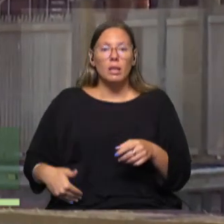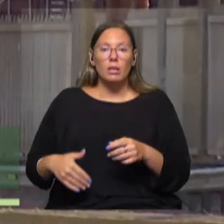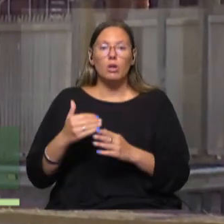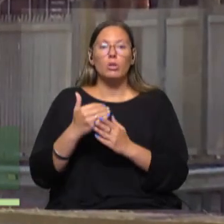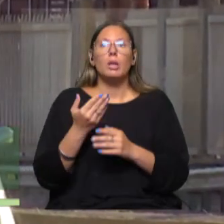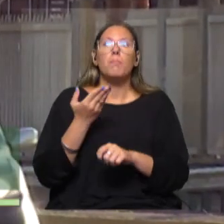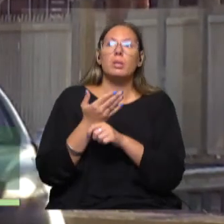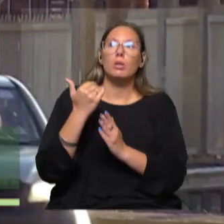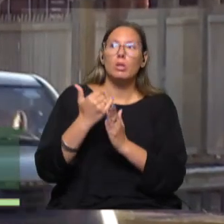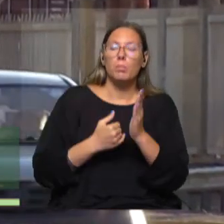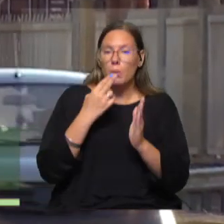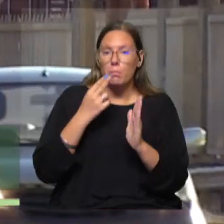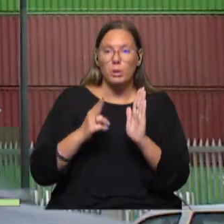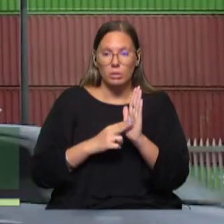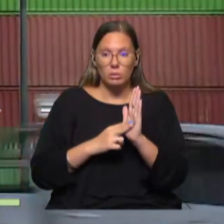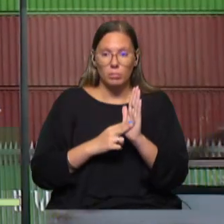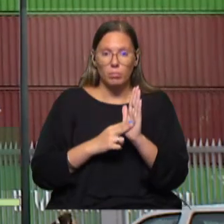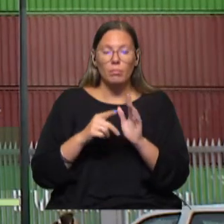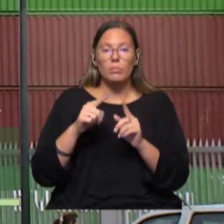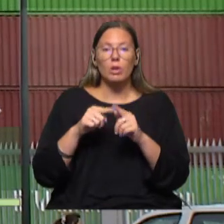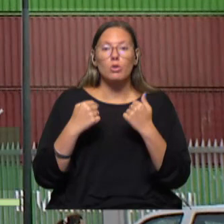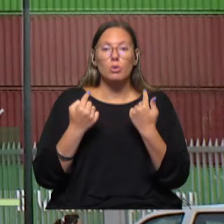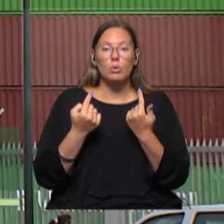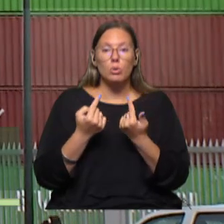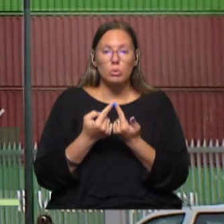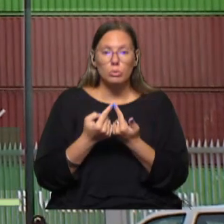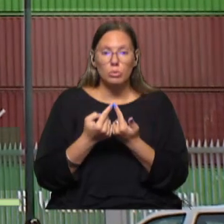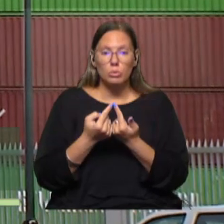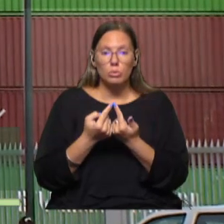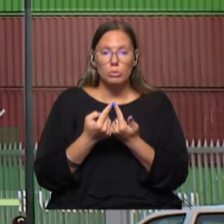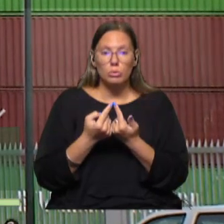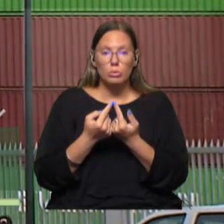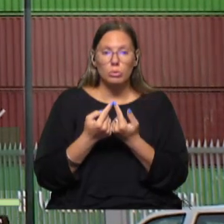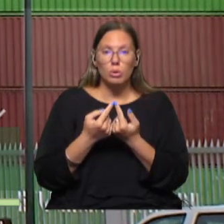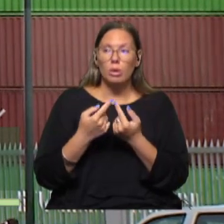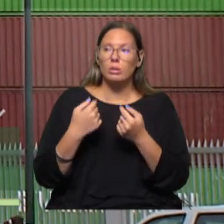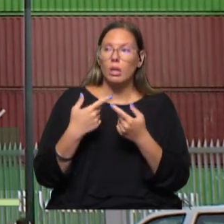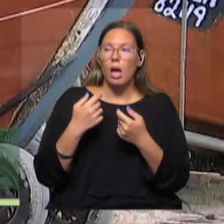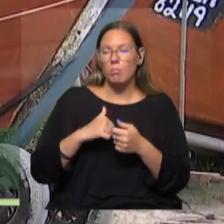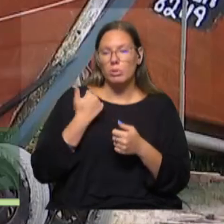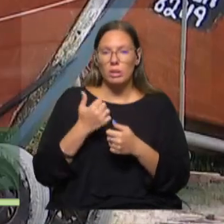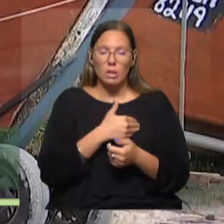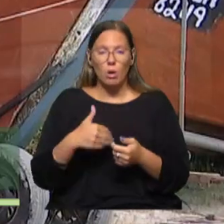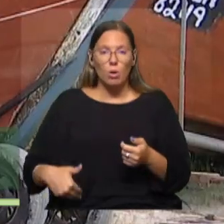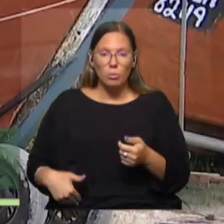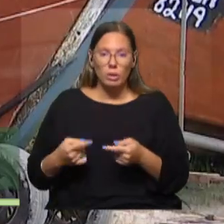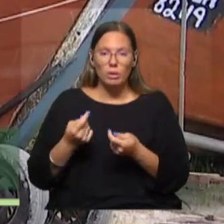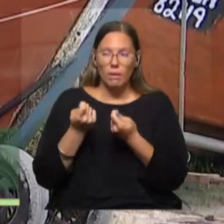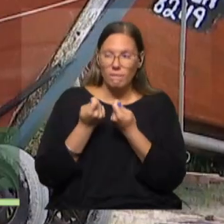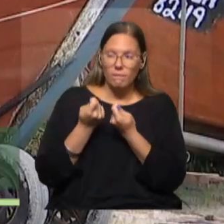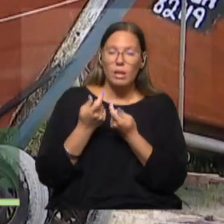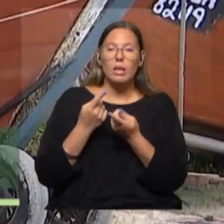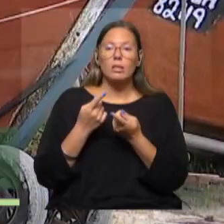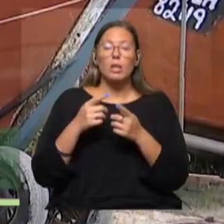impositivas, en lo que nosotros lo llamamos lisa y llanamente, que es una extorsión al Estado. ¿A través de qué? A través de